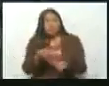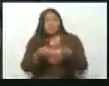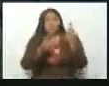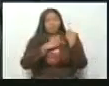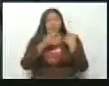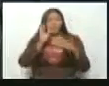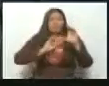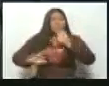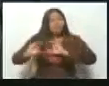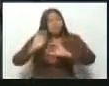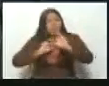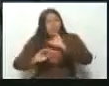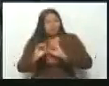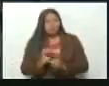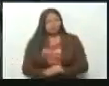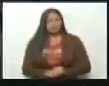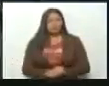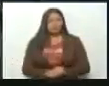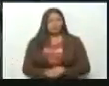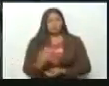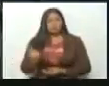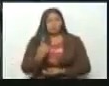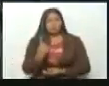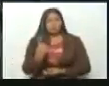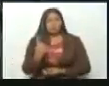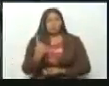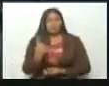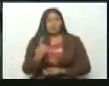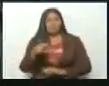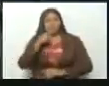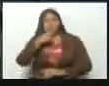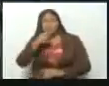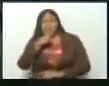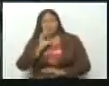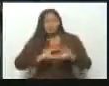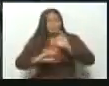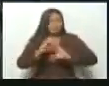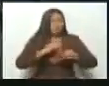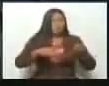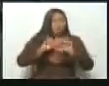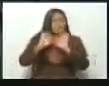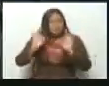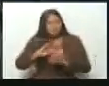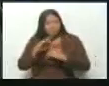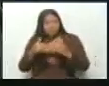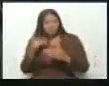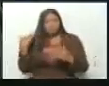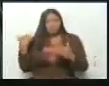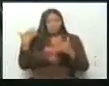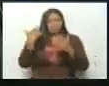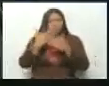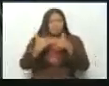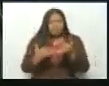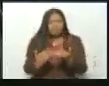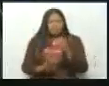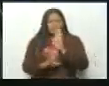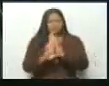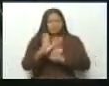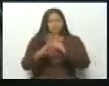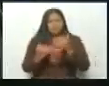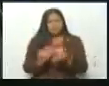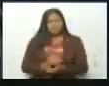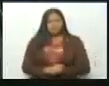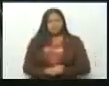de comunicar. No solamente es el periodista, es el comunicador. Y así hemos ido desarrollando este nuevo concepto